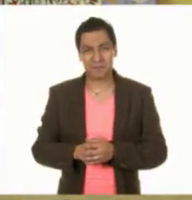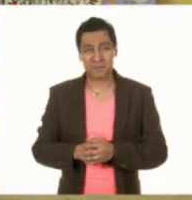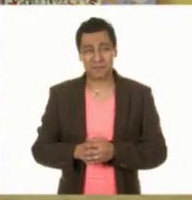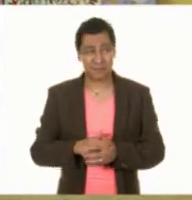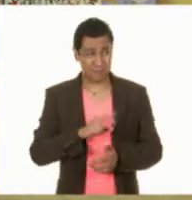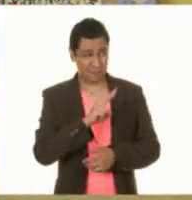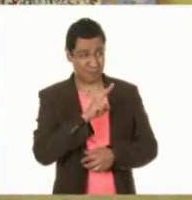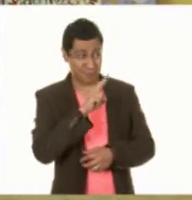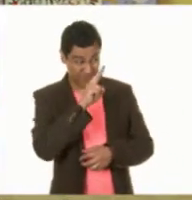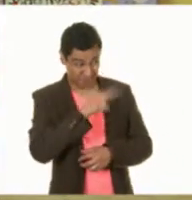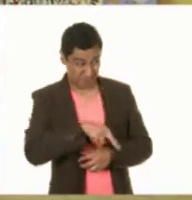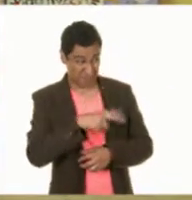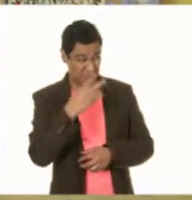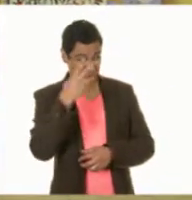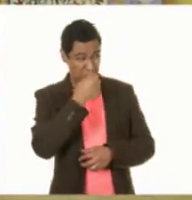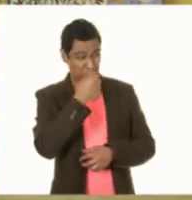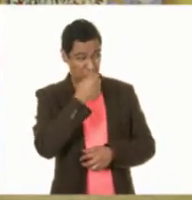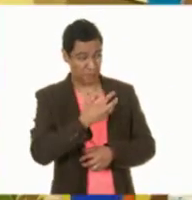¿De verdad crees que es bello?